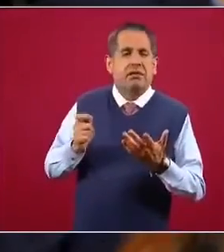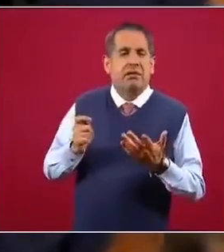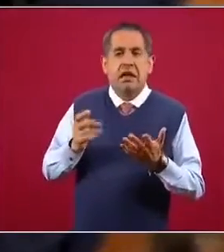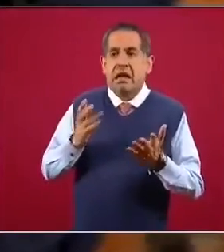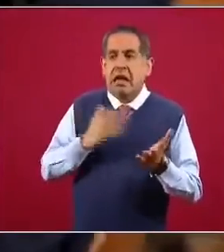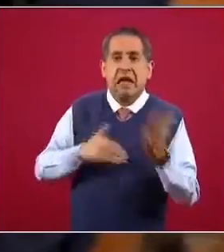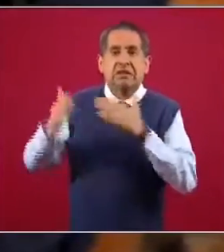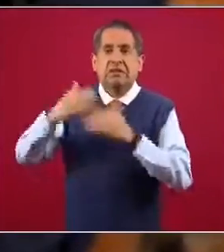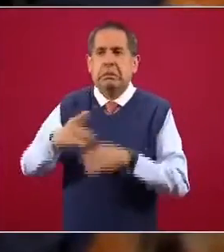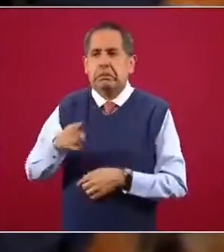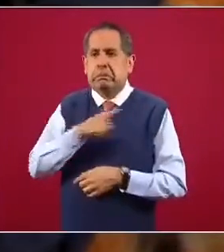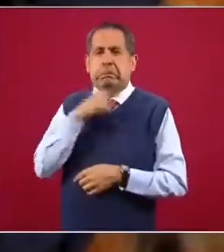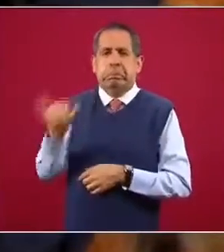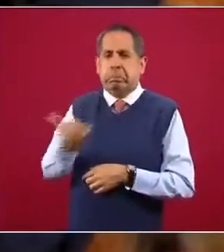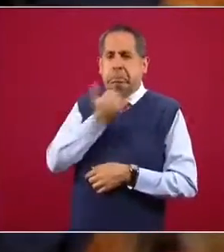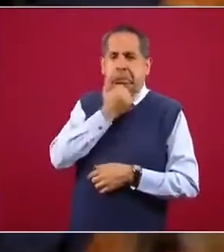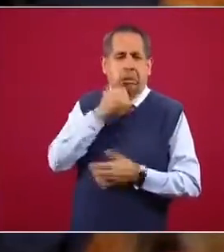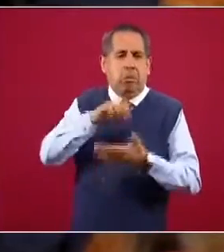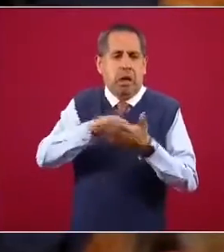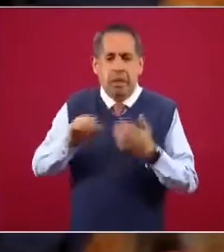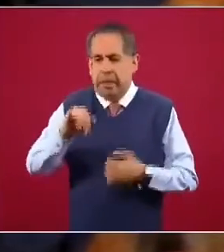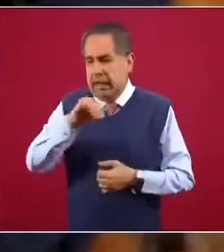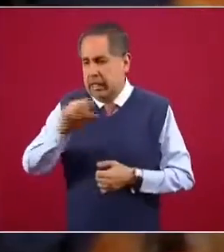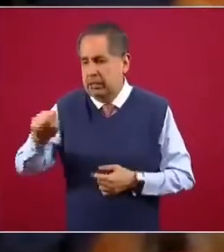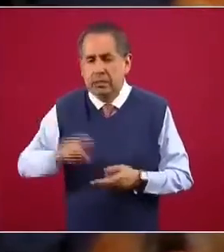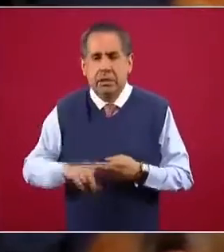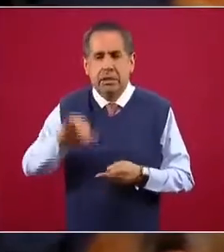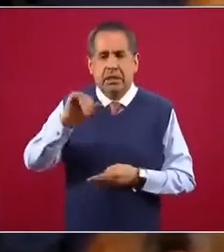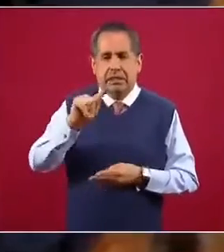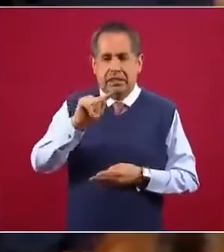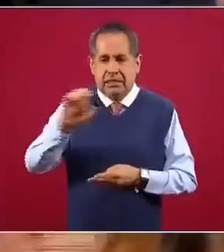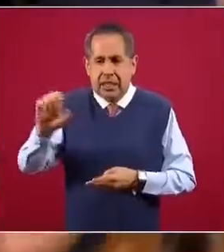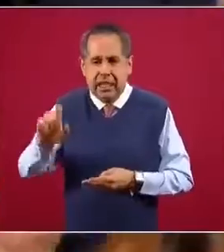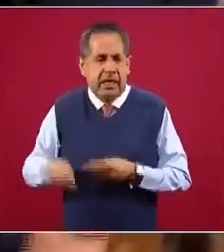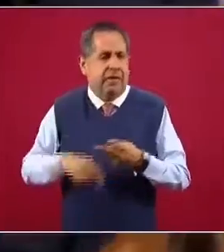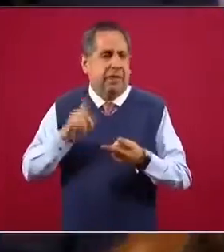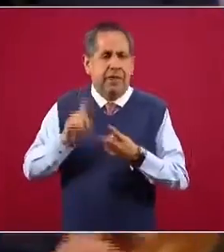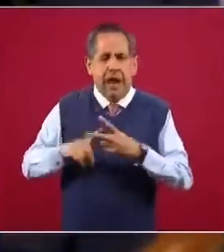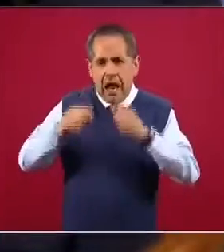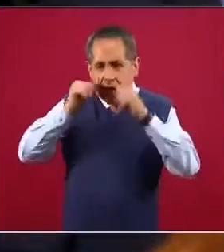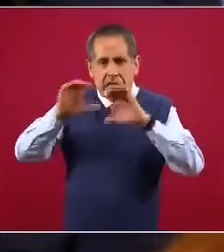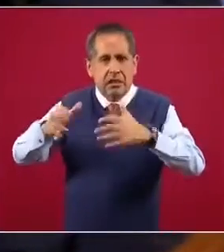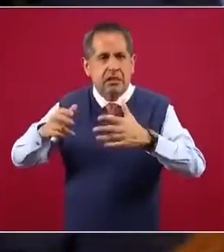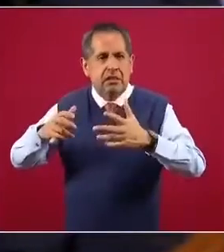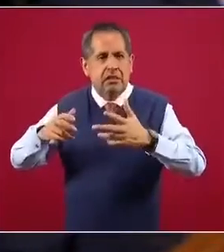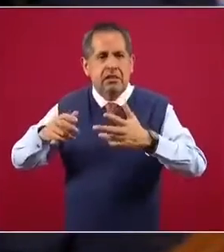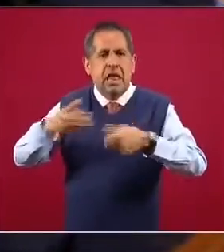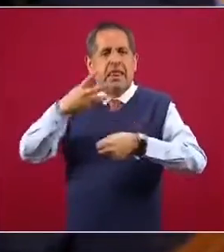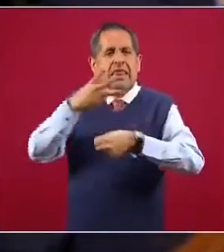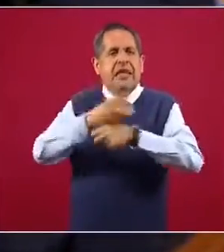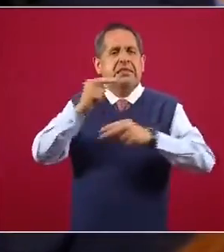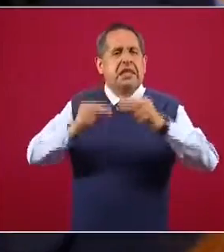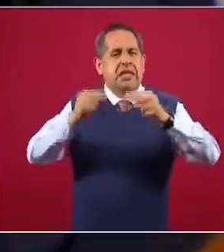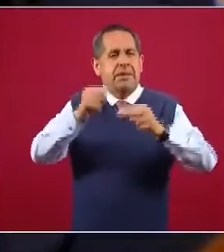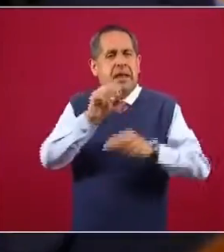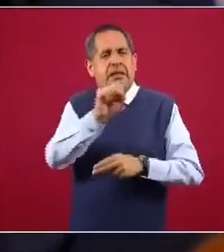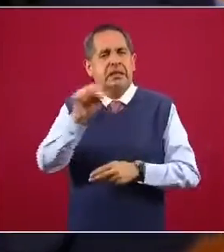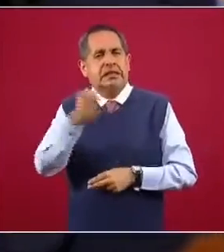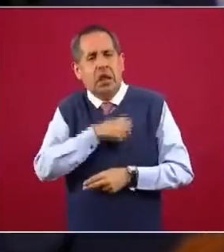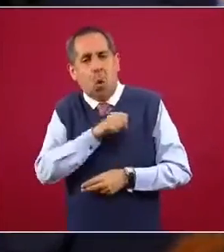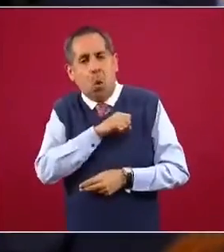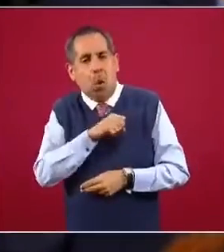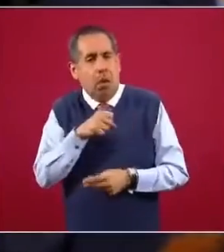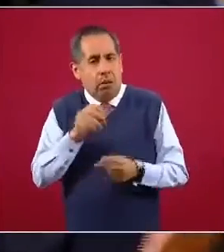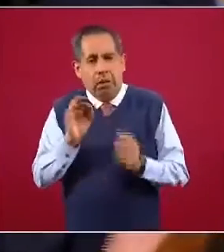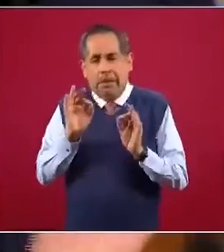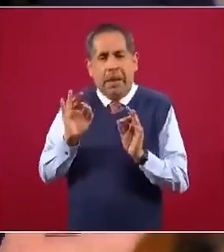a que teníamos sistemas como el IMSS, como el ISSSTE, como la atención de tercer nivel de la Secretaría de Salud, pero